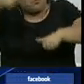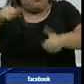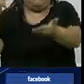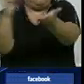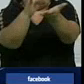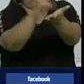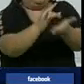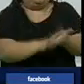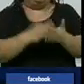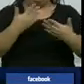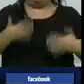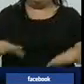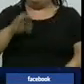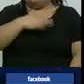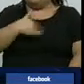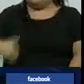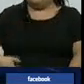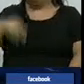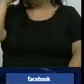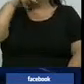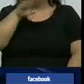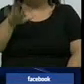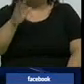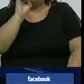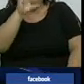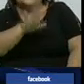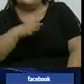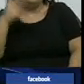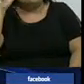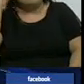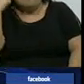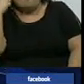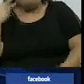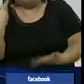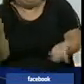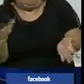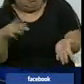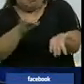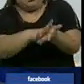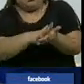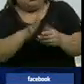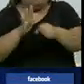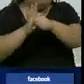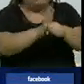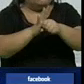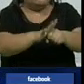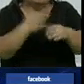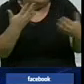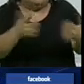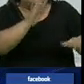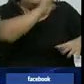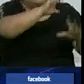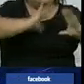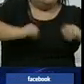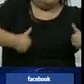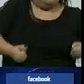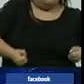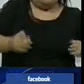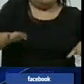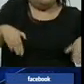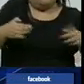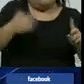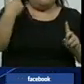mediante la que, ya lo decía Nayib Bukele, lo que se pretende es ejercer presión sobre el régimen que se ha instalado en Venezuela por parte